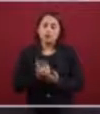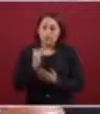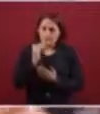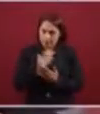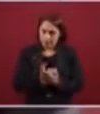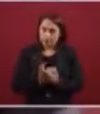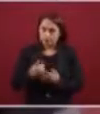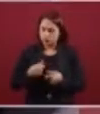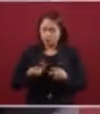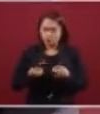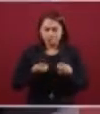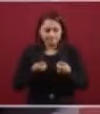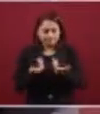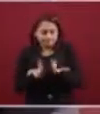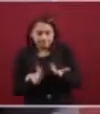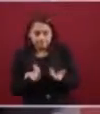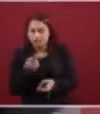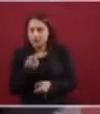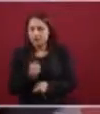me adapté